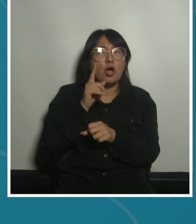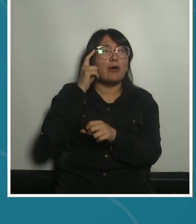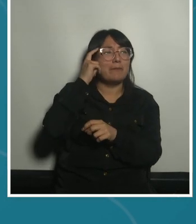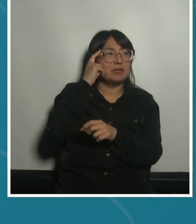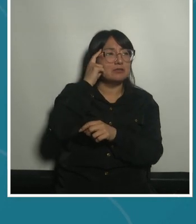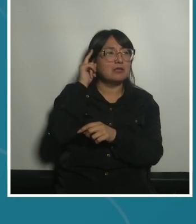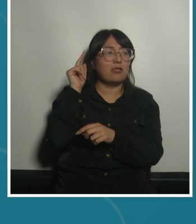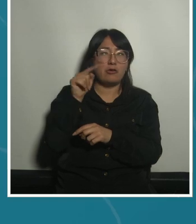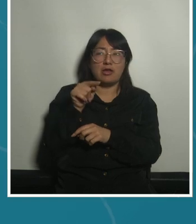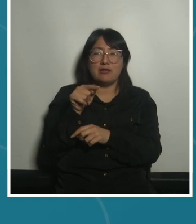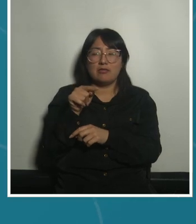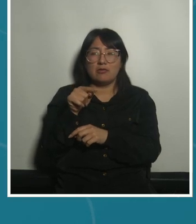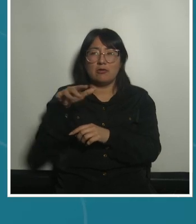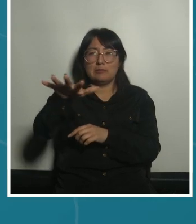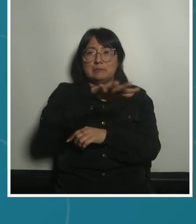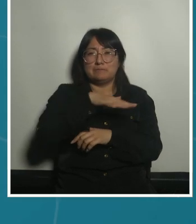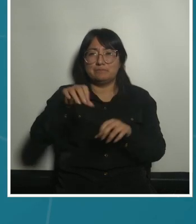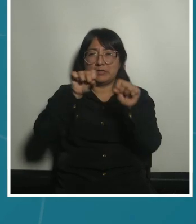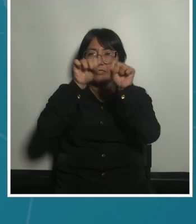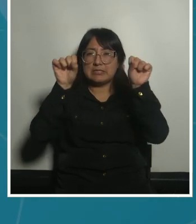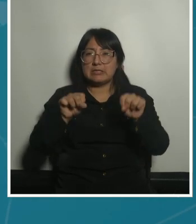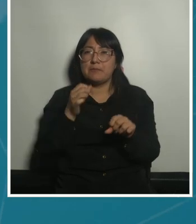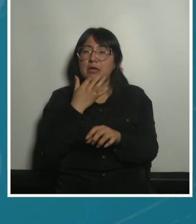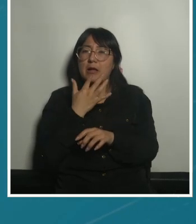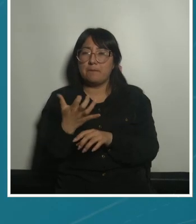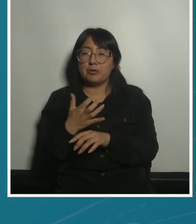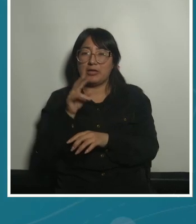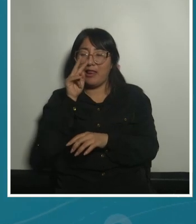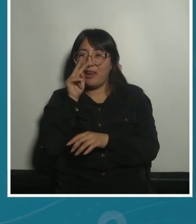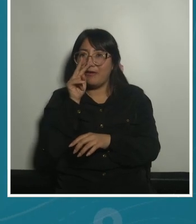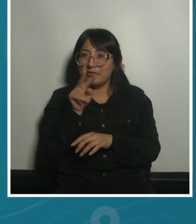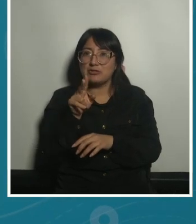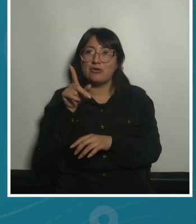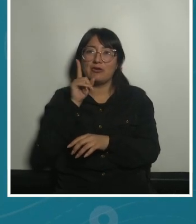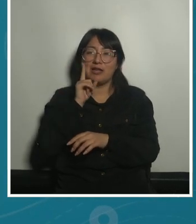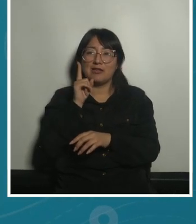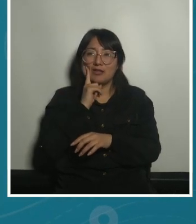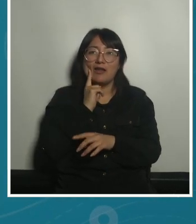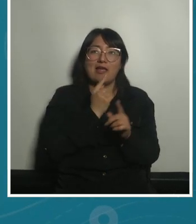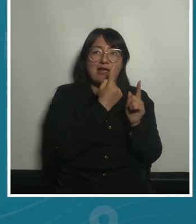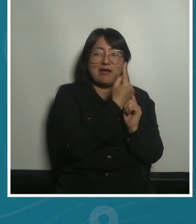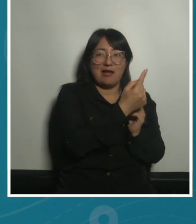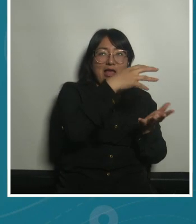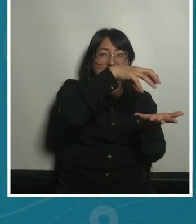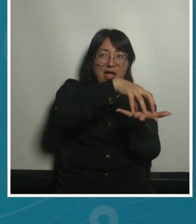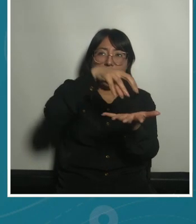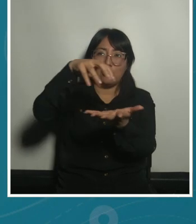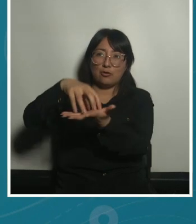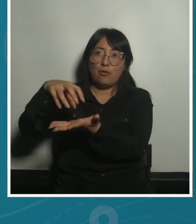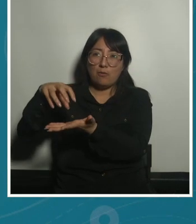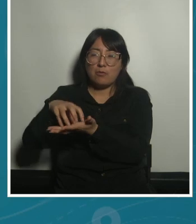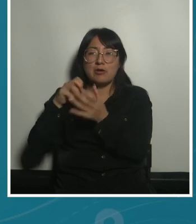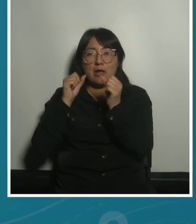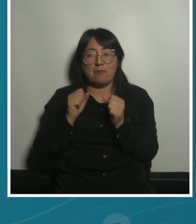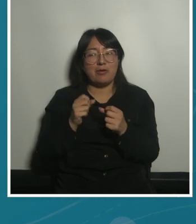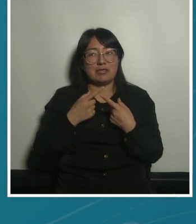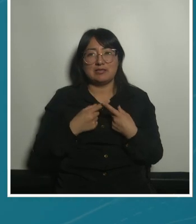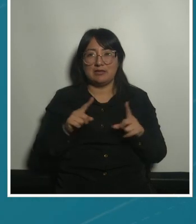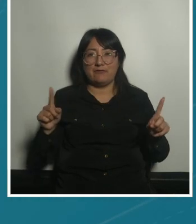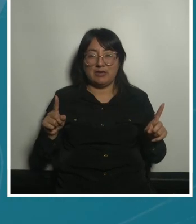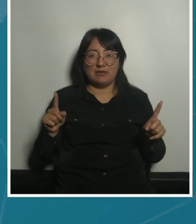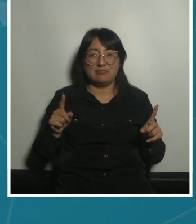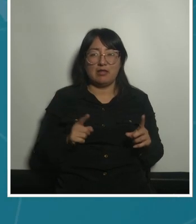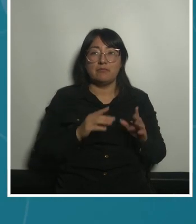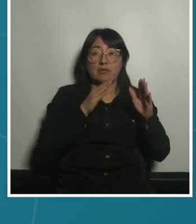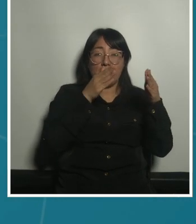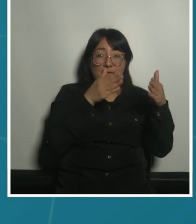bajo esta visión sistémica, porque la visión que tienen cada comuna pueden ser muy contrastadas. Visión de puerto,